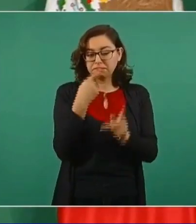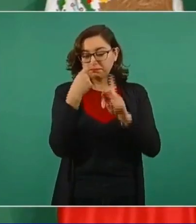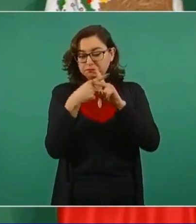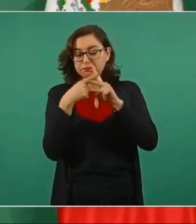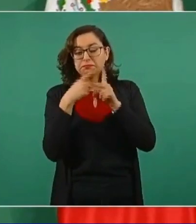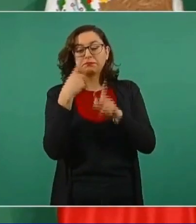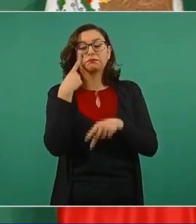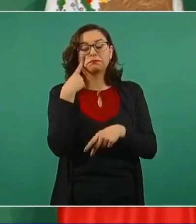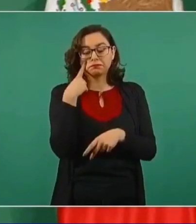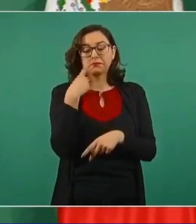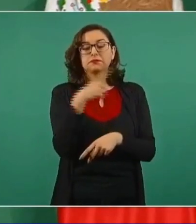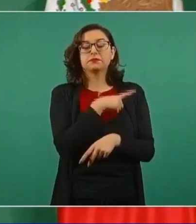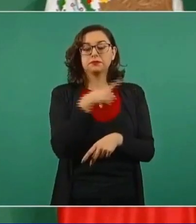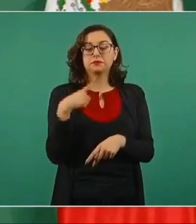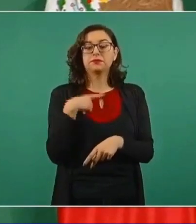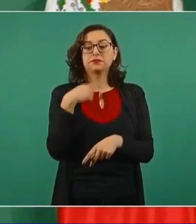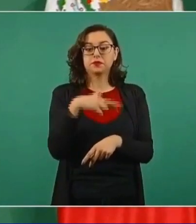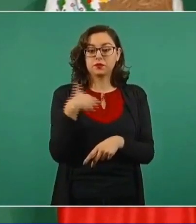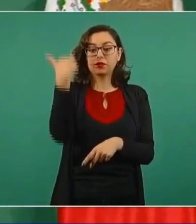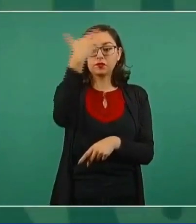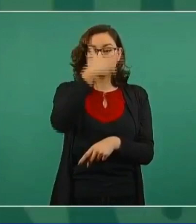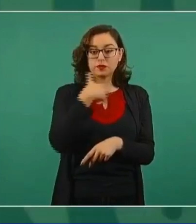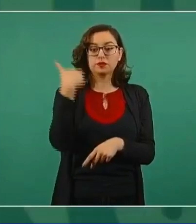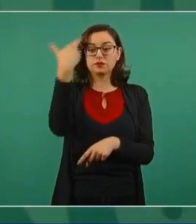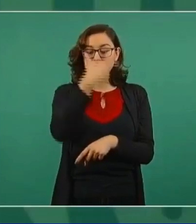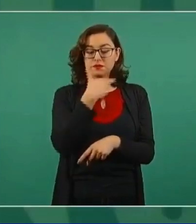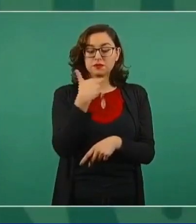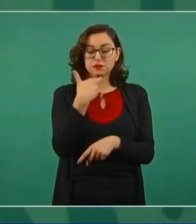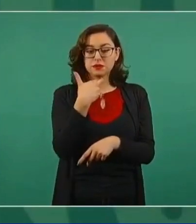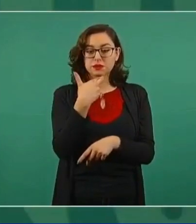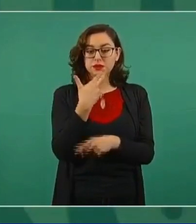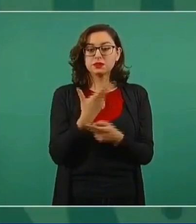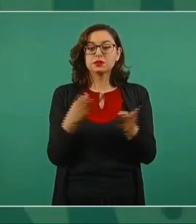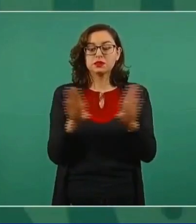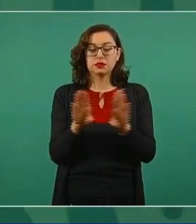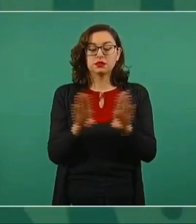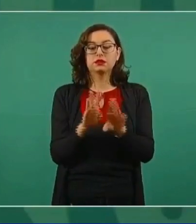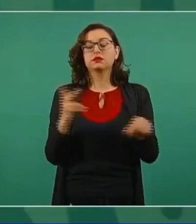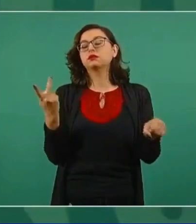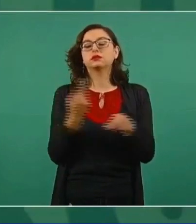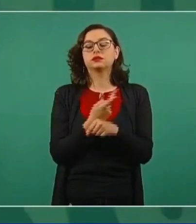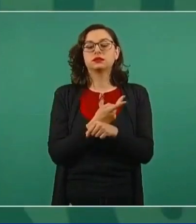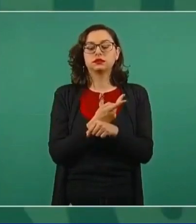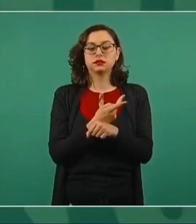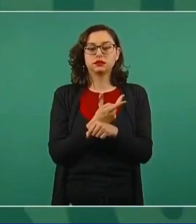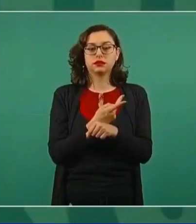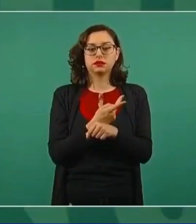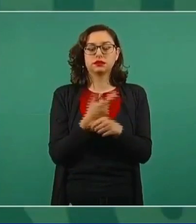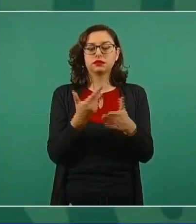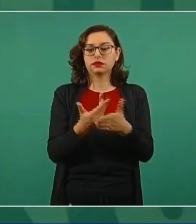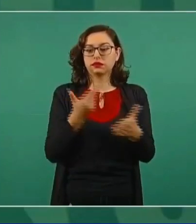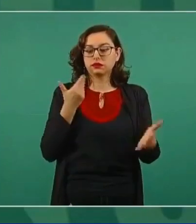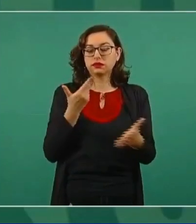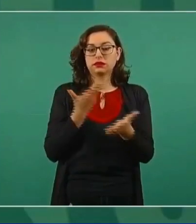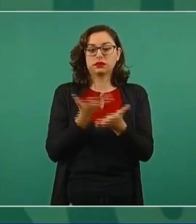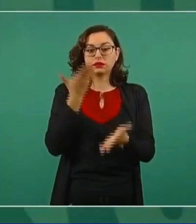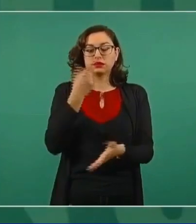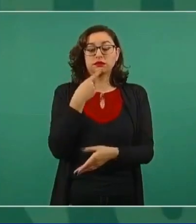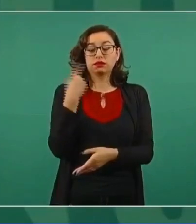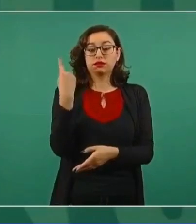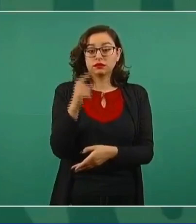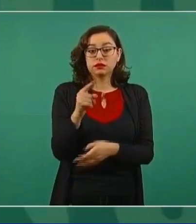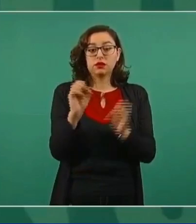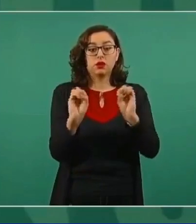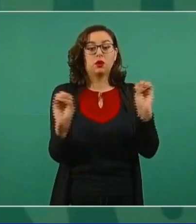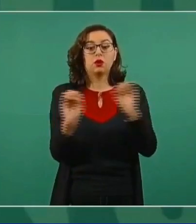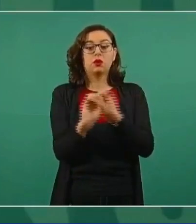ver cuál es el estatus, cómo está ese asunto, si hubo denuncia en su momento o si